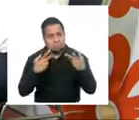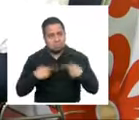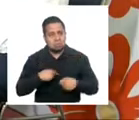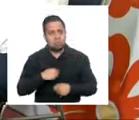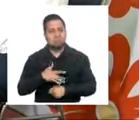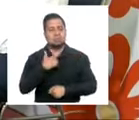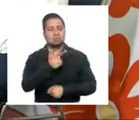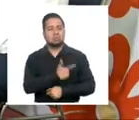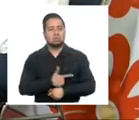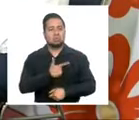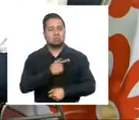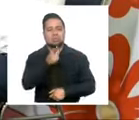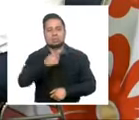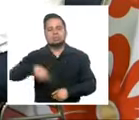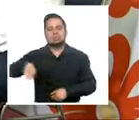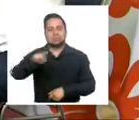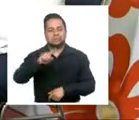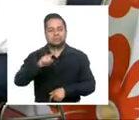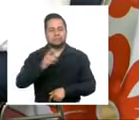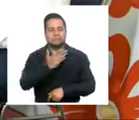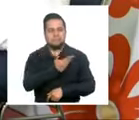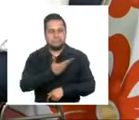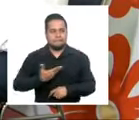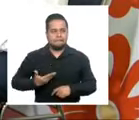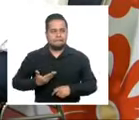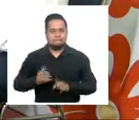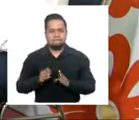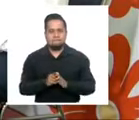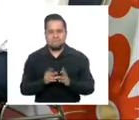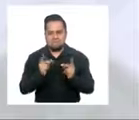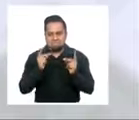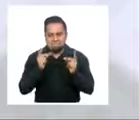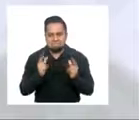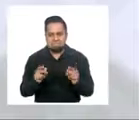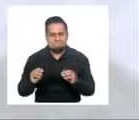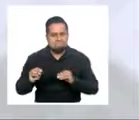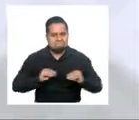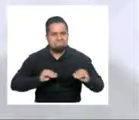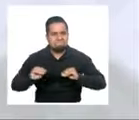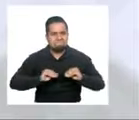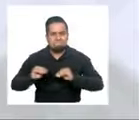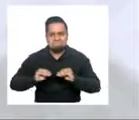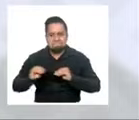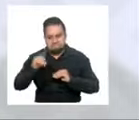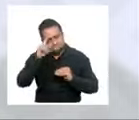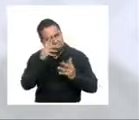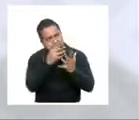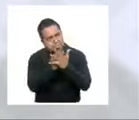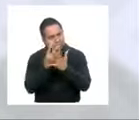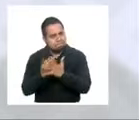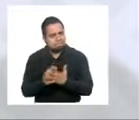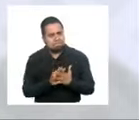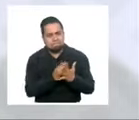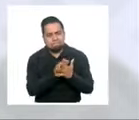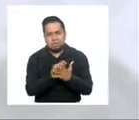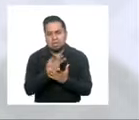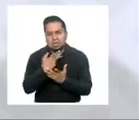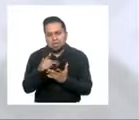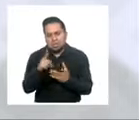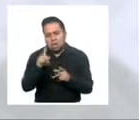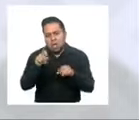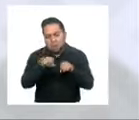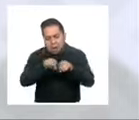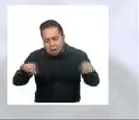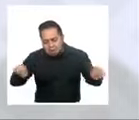me dio mucho gusto que los presidentes hayan actuado también de manera inmediata en la reparación de su sistema de